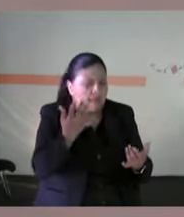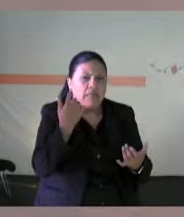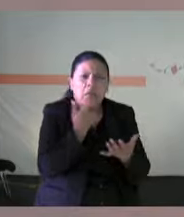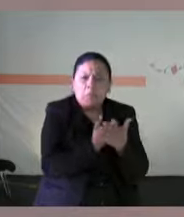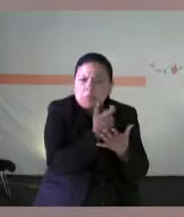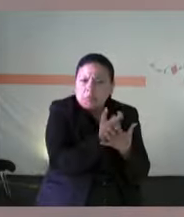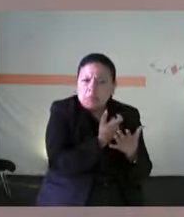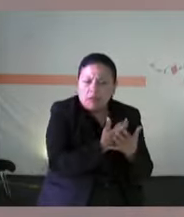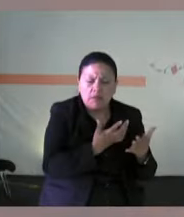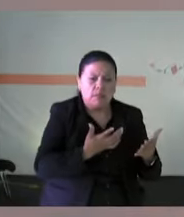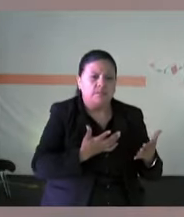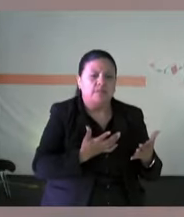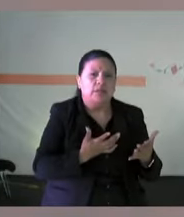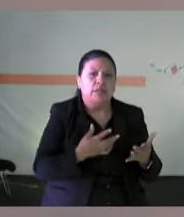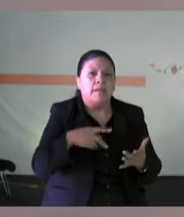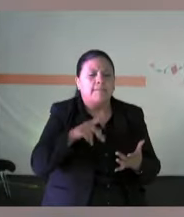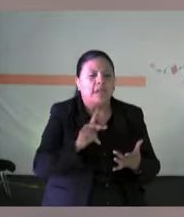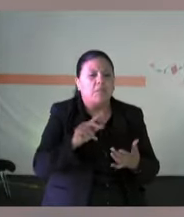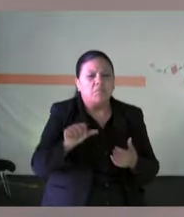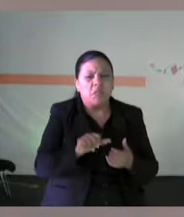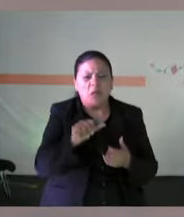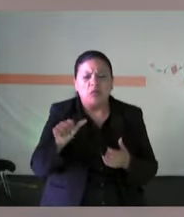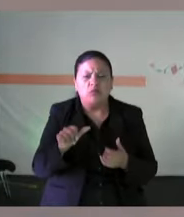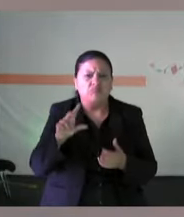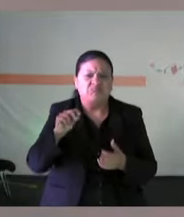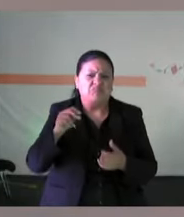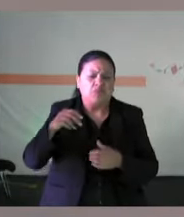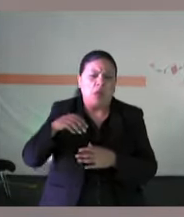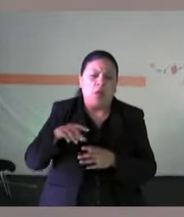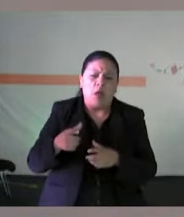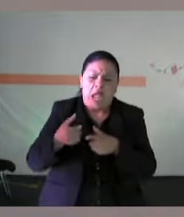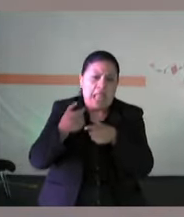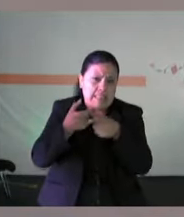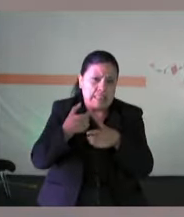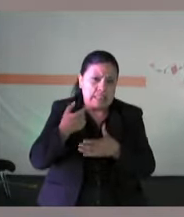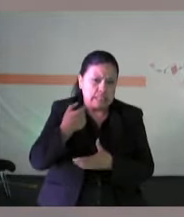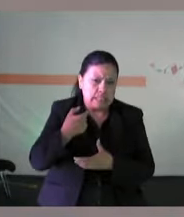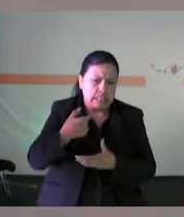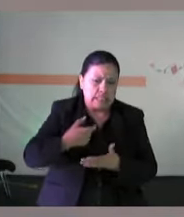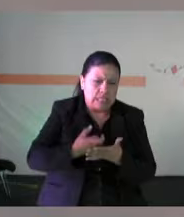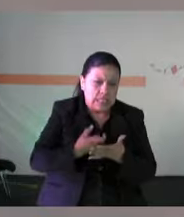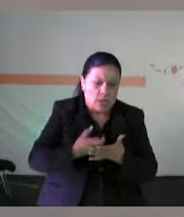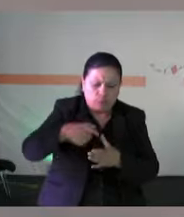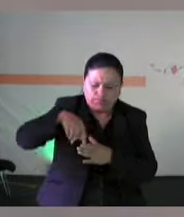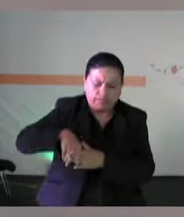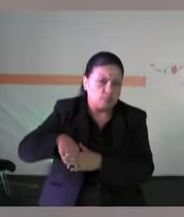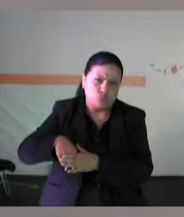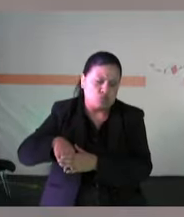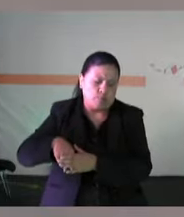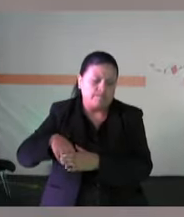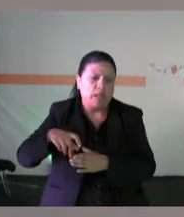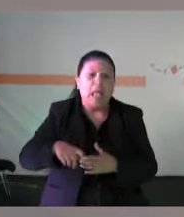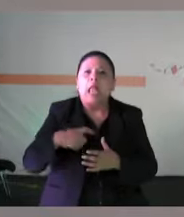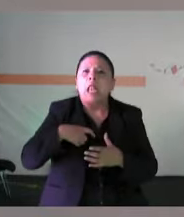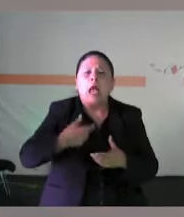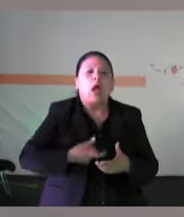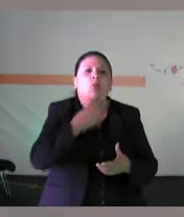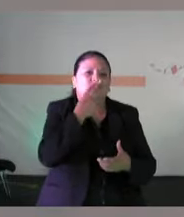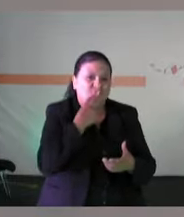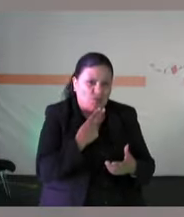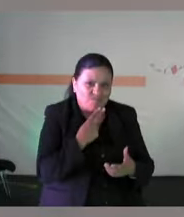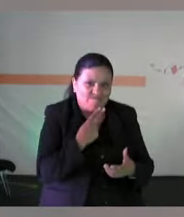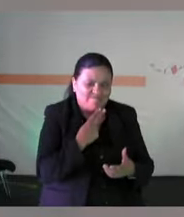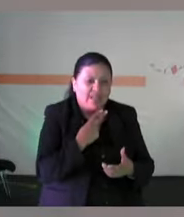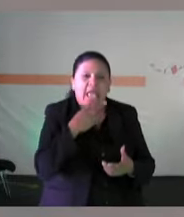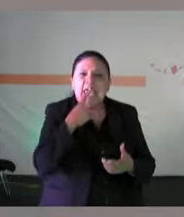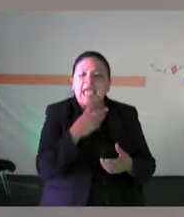le dio más, no lo enterró. Entonces lo que decía, o sea, como la moraleja era,